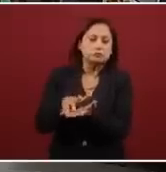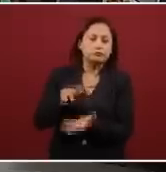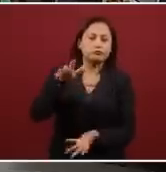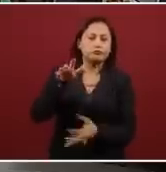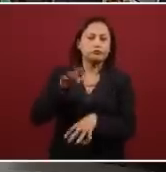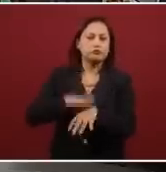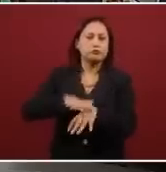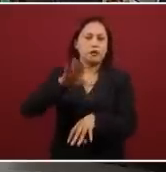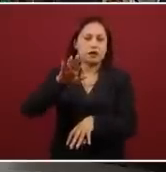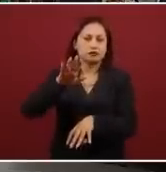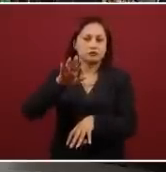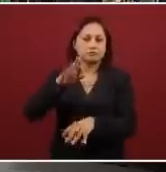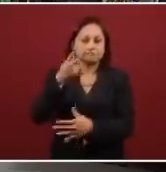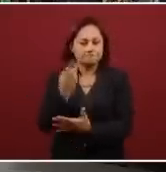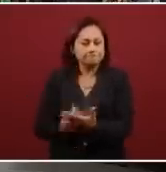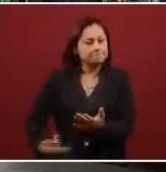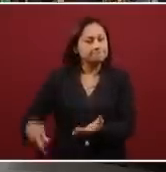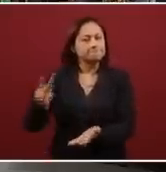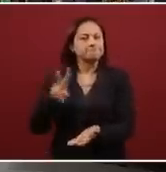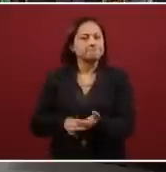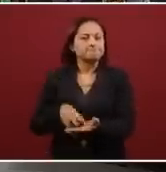al doble,